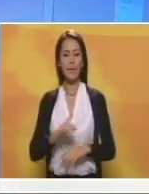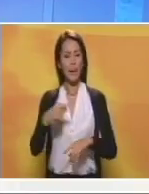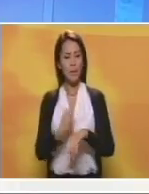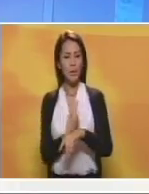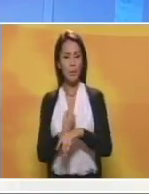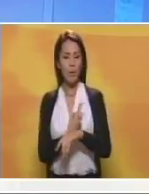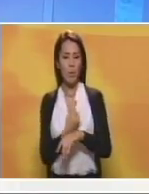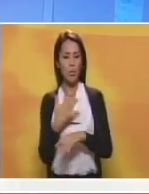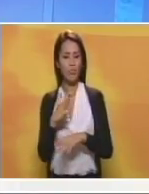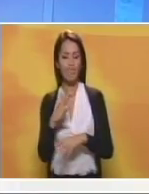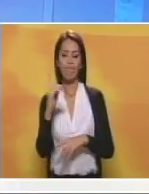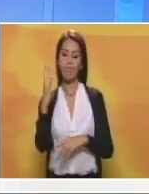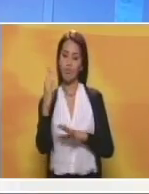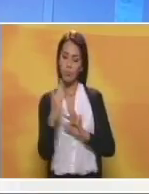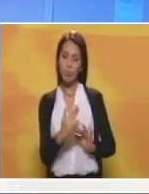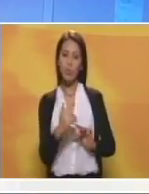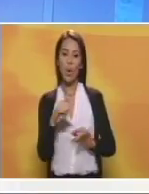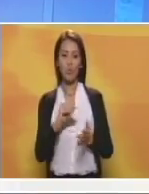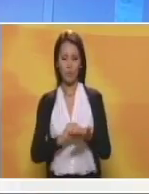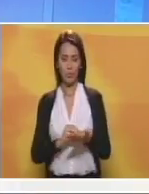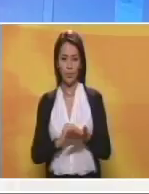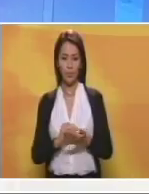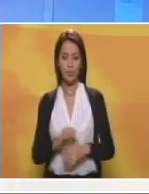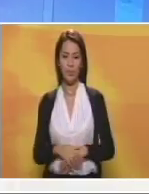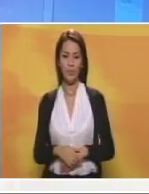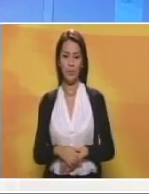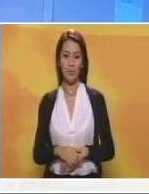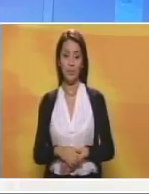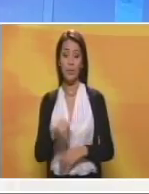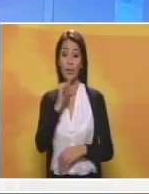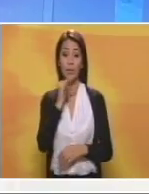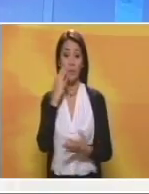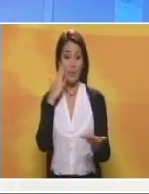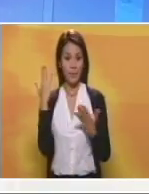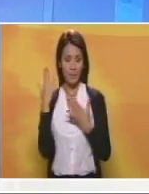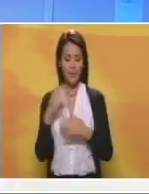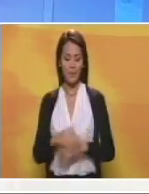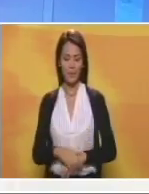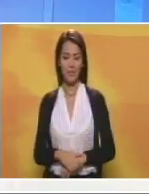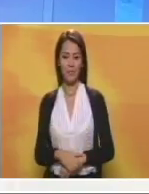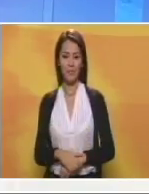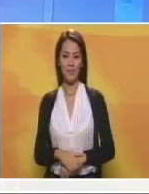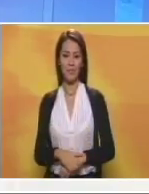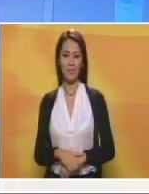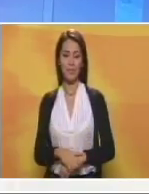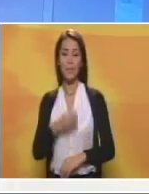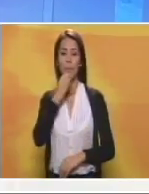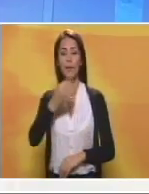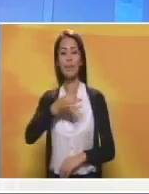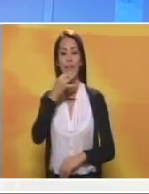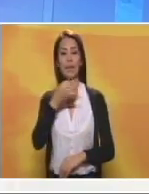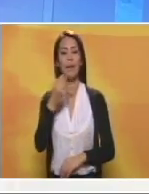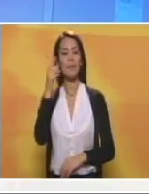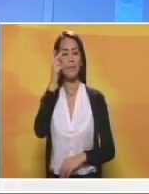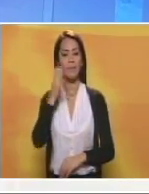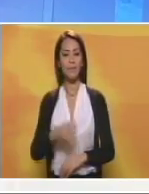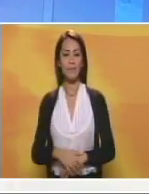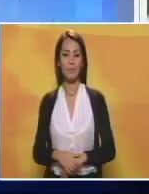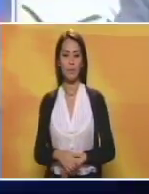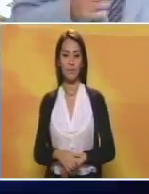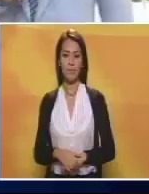próximas horas regresen la mayoría de los temporadistas. Santiago Gutiérrez se encuentra en el lugar y desde allí nos trae los detalles. Muy buenas tardes, Santiago, te